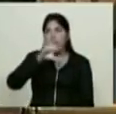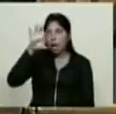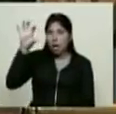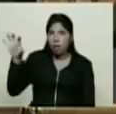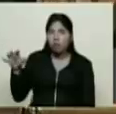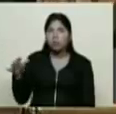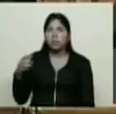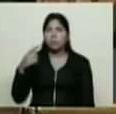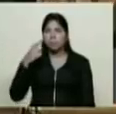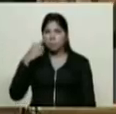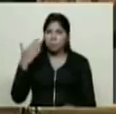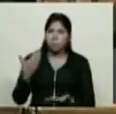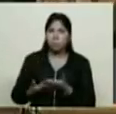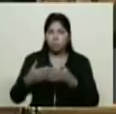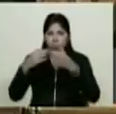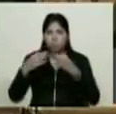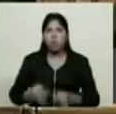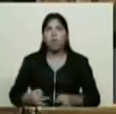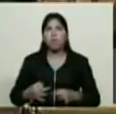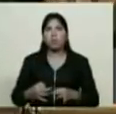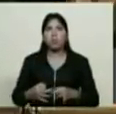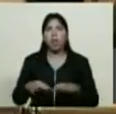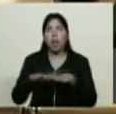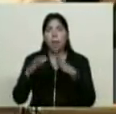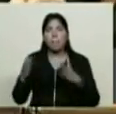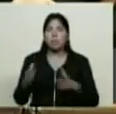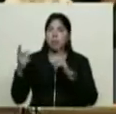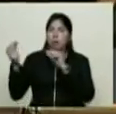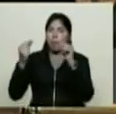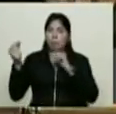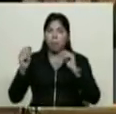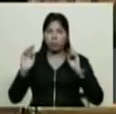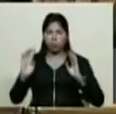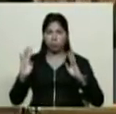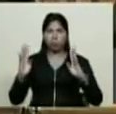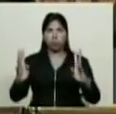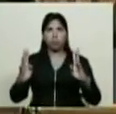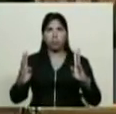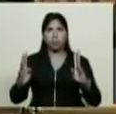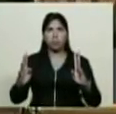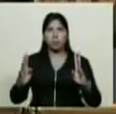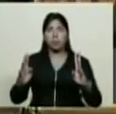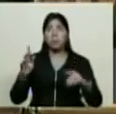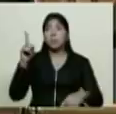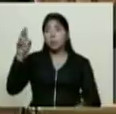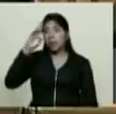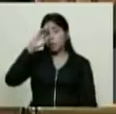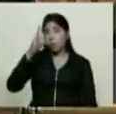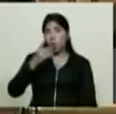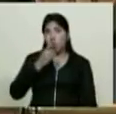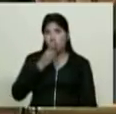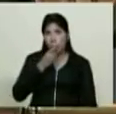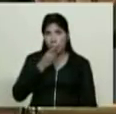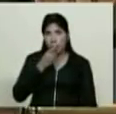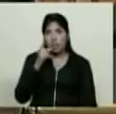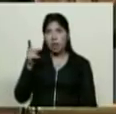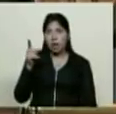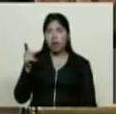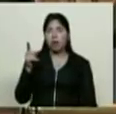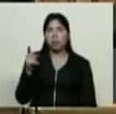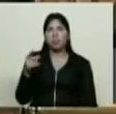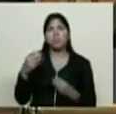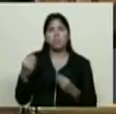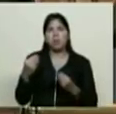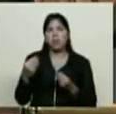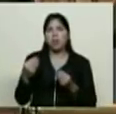se ha concretado en la República Dominicana una mesa de diálogo con los distintos factores políticos del país, para así